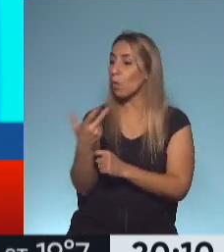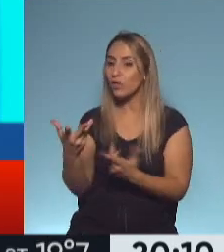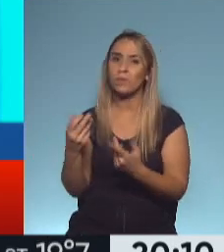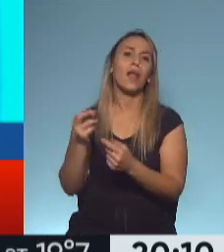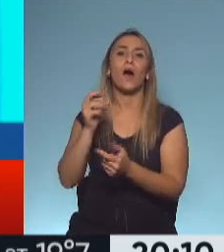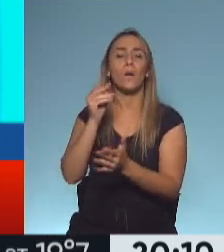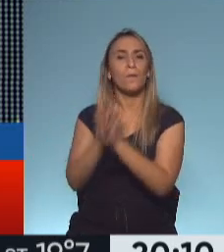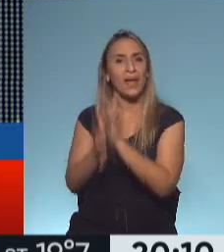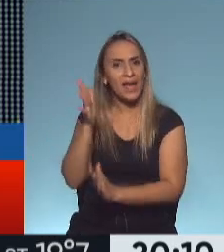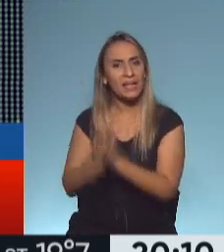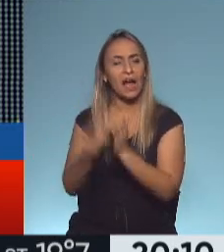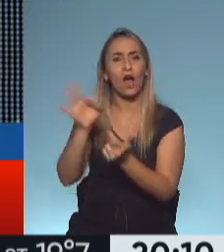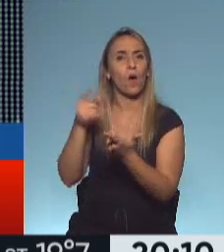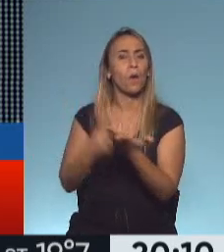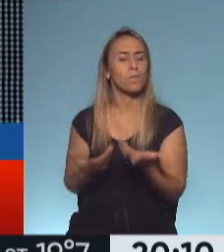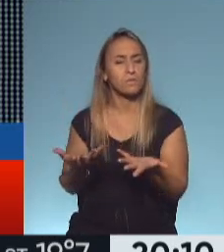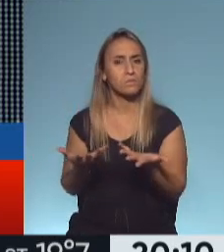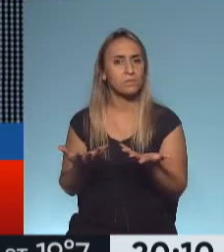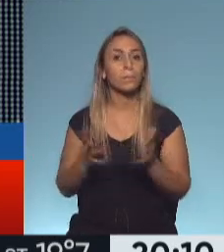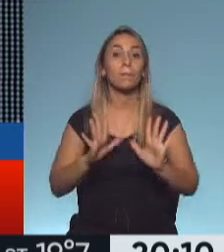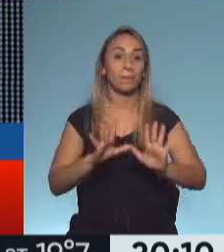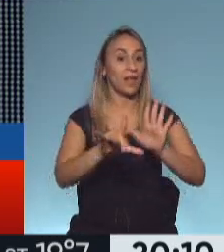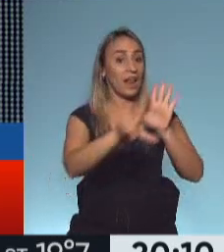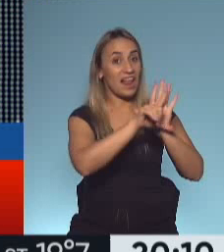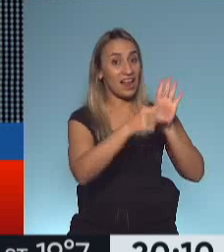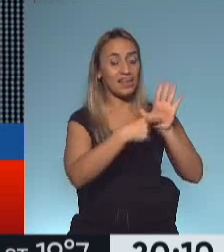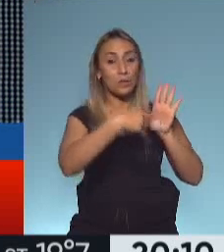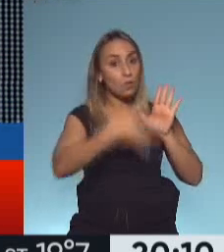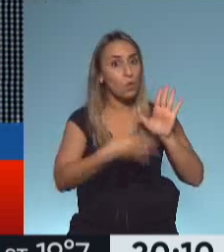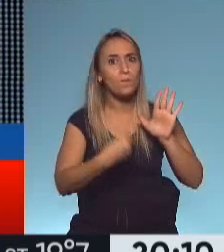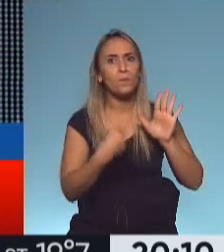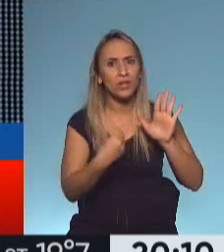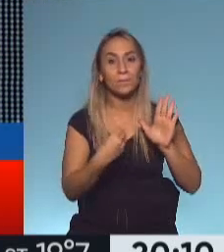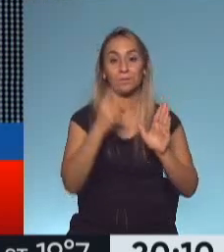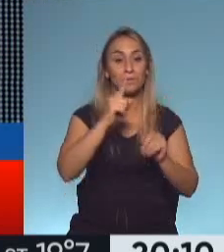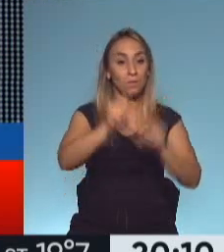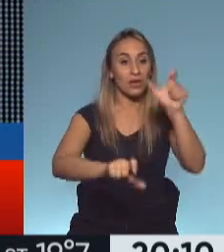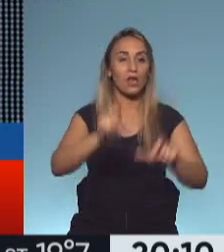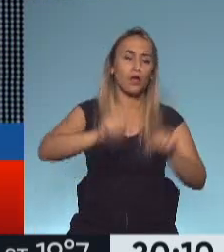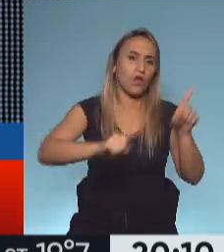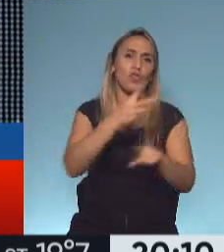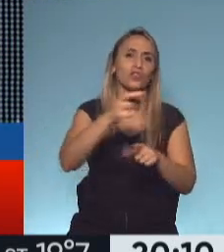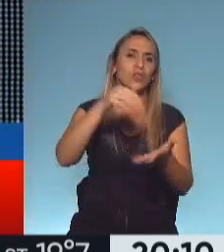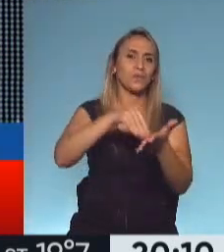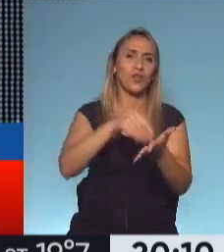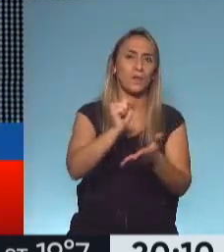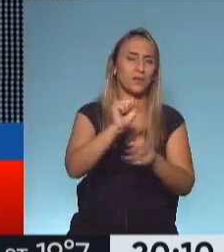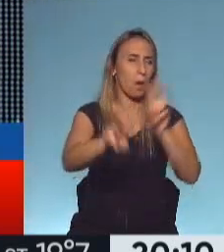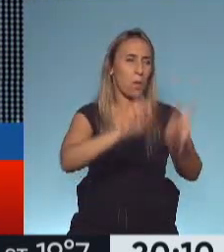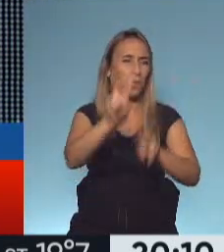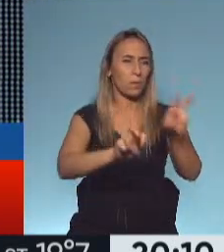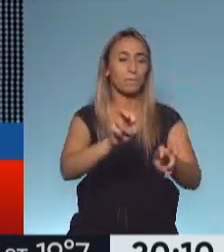Progresar. Lo bueno de la ley es que ese aporte extraordinario para quienes tienen patrimonio de más de 200 millones de pesos está